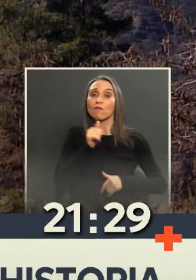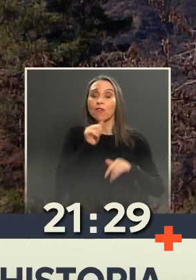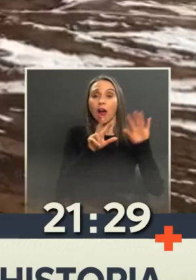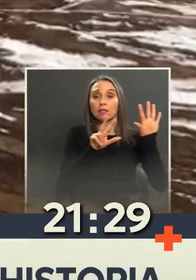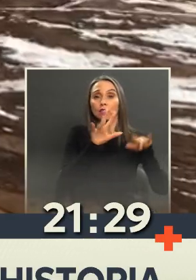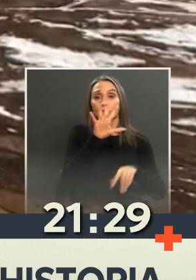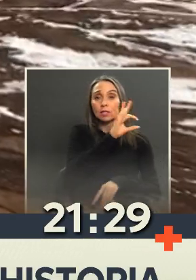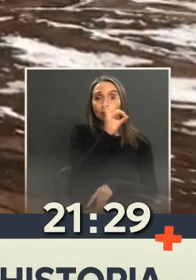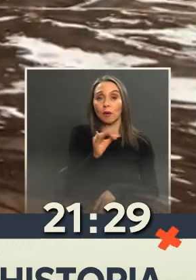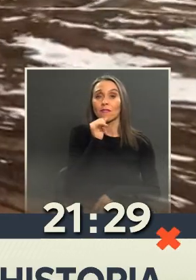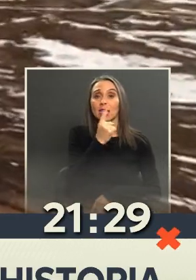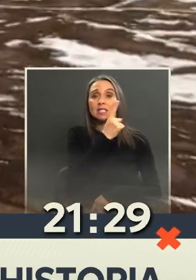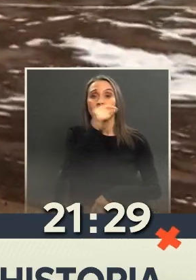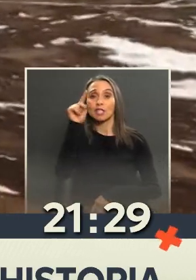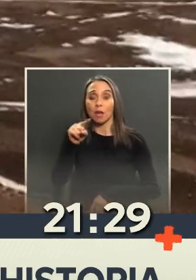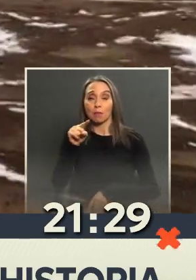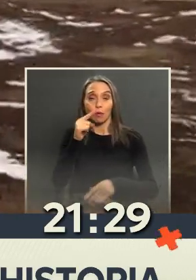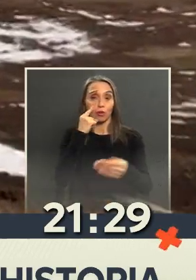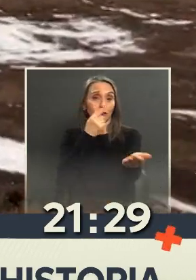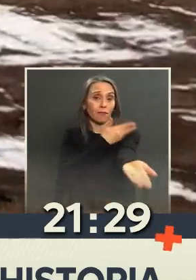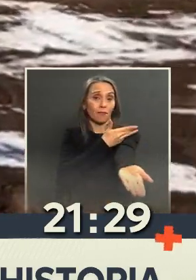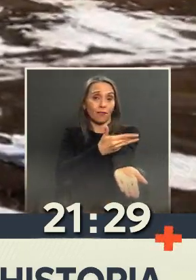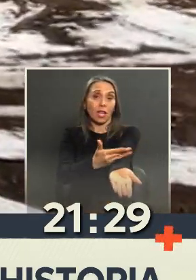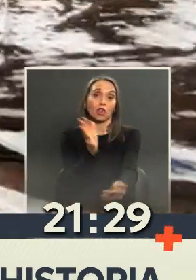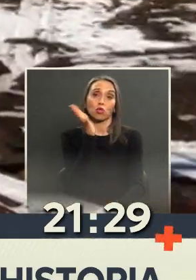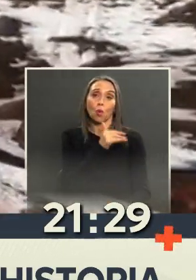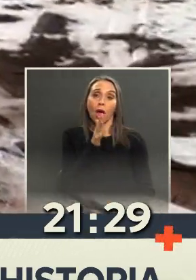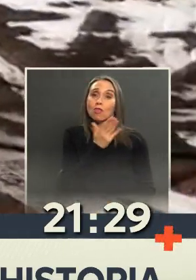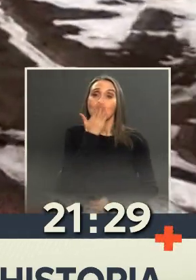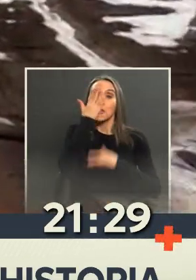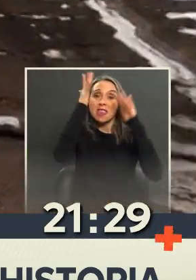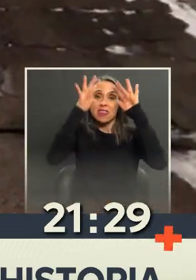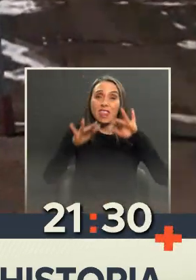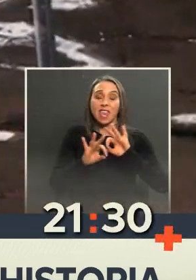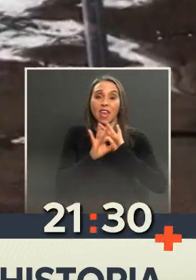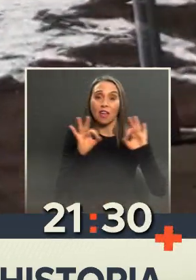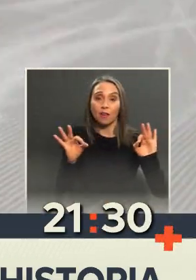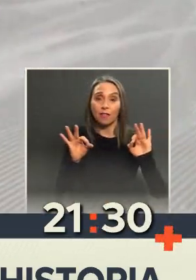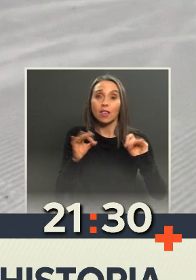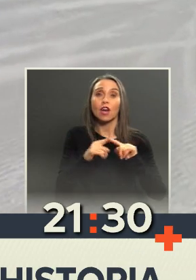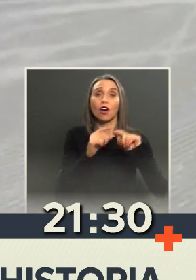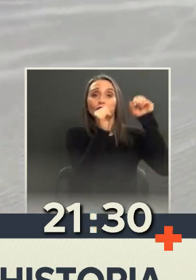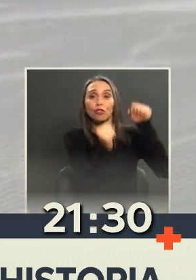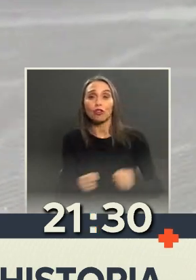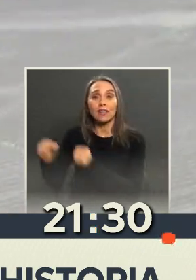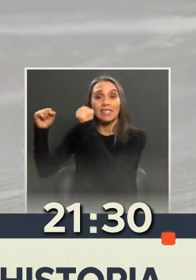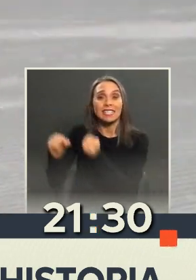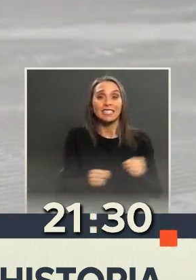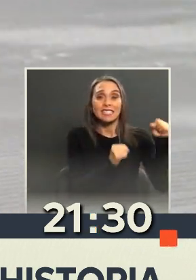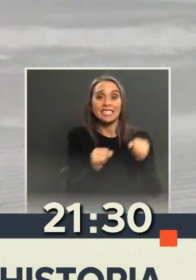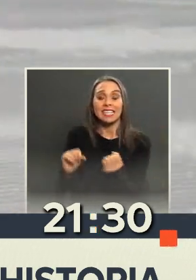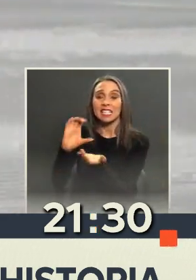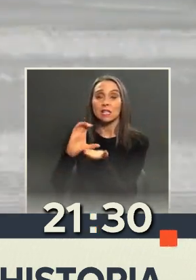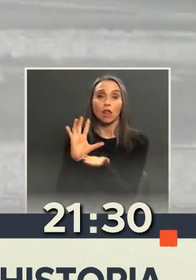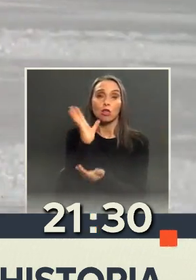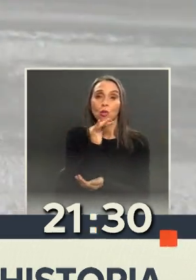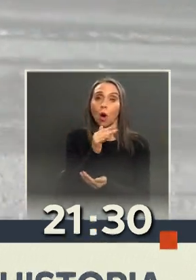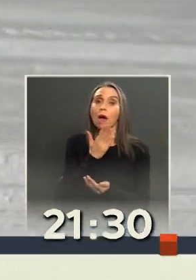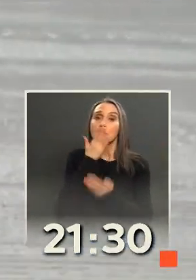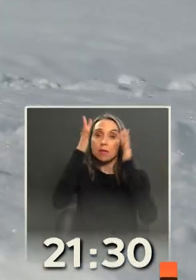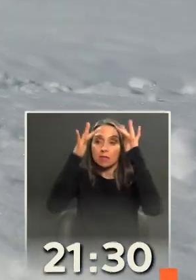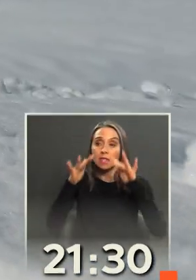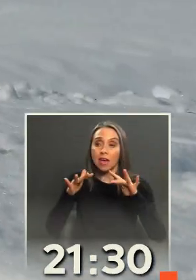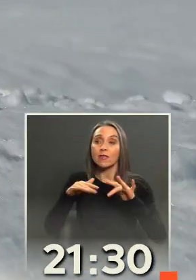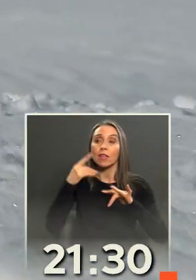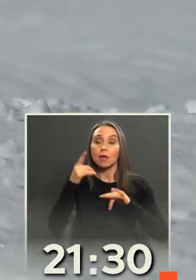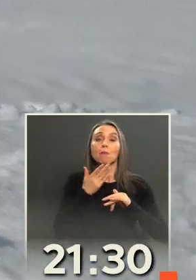100 por ciento en algunas estaciones y también como se ha podido ver en algunos centros de esquí por lo que se espera que los caudales de sus 6 hielos